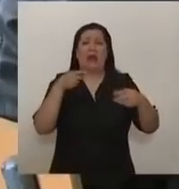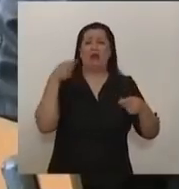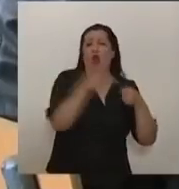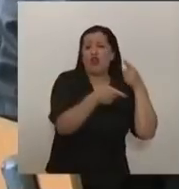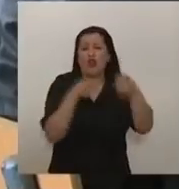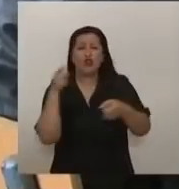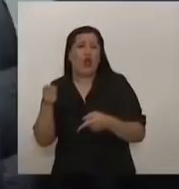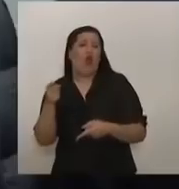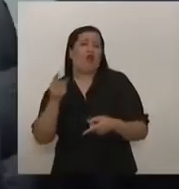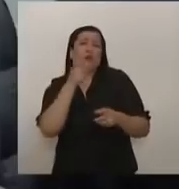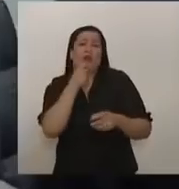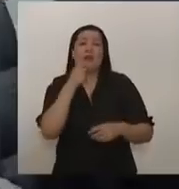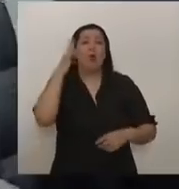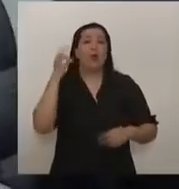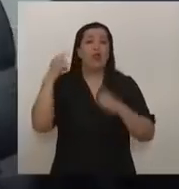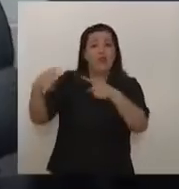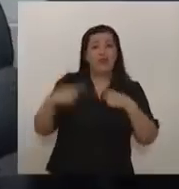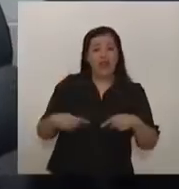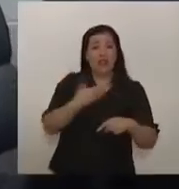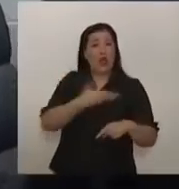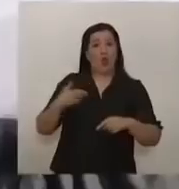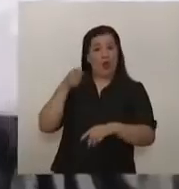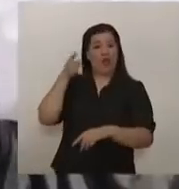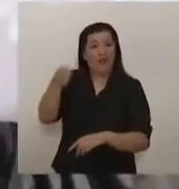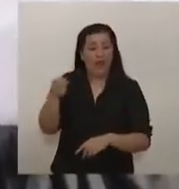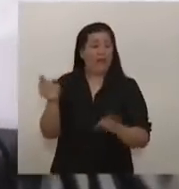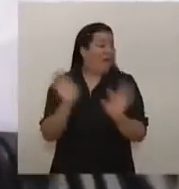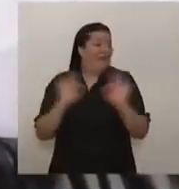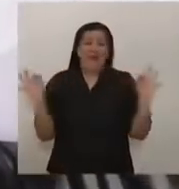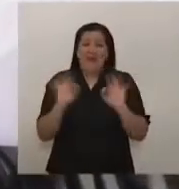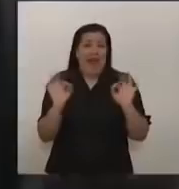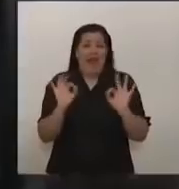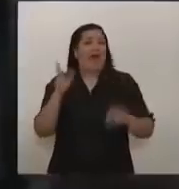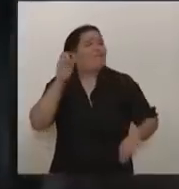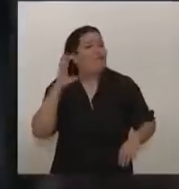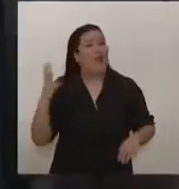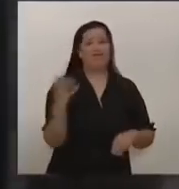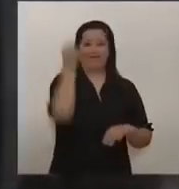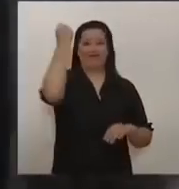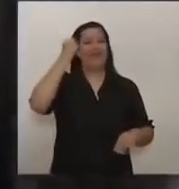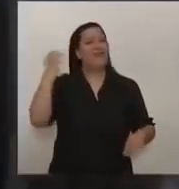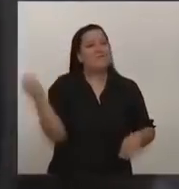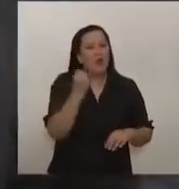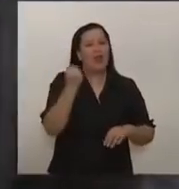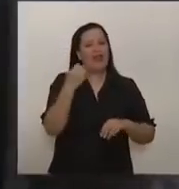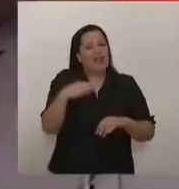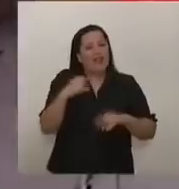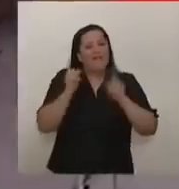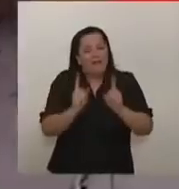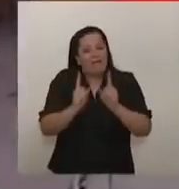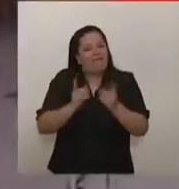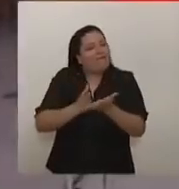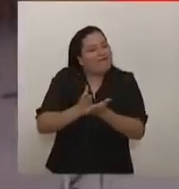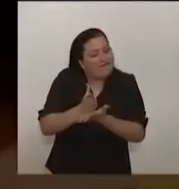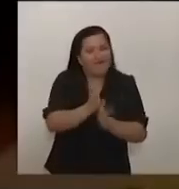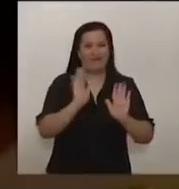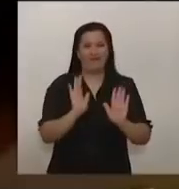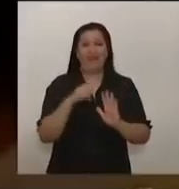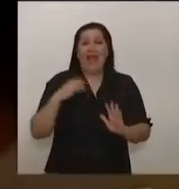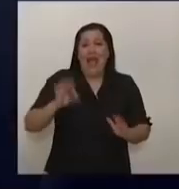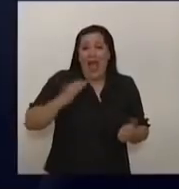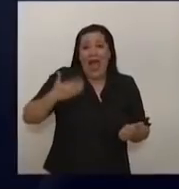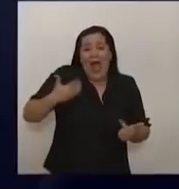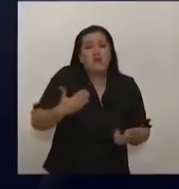ataques del gobierno a quienes piensan distinto. Es un logro colectivo que nos merecemos mantener. En estos